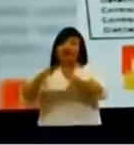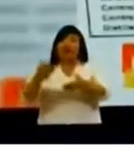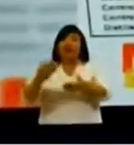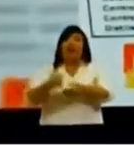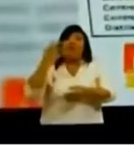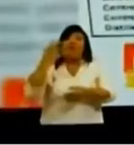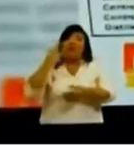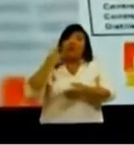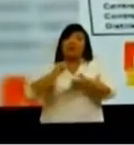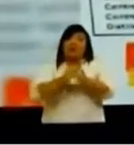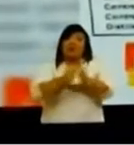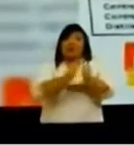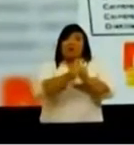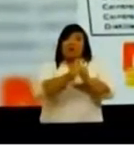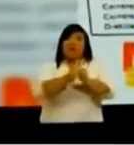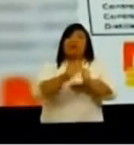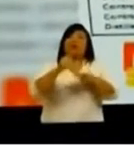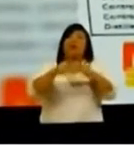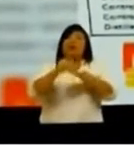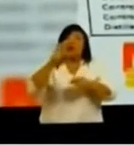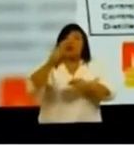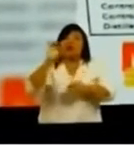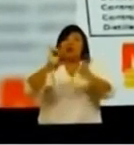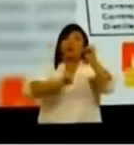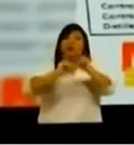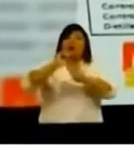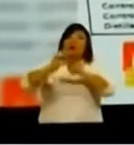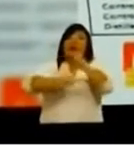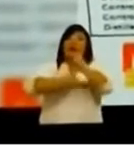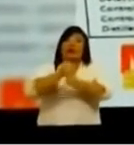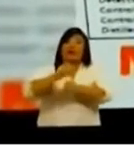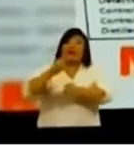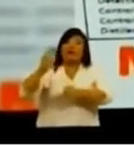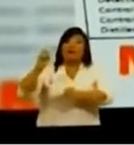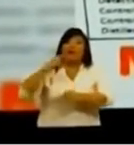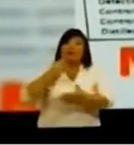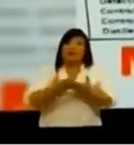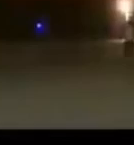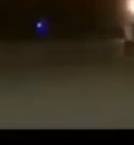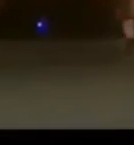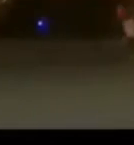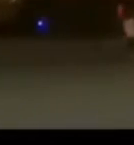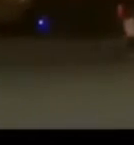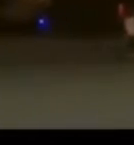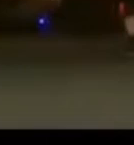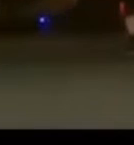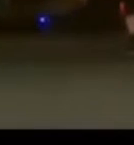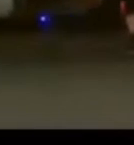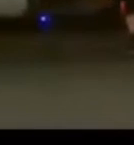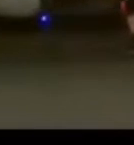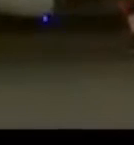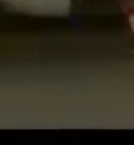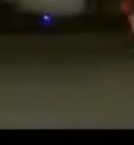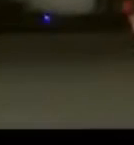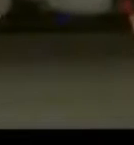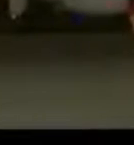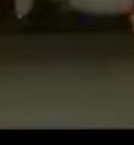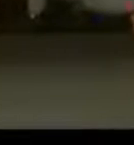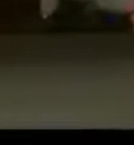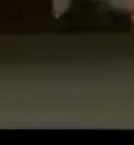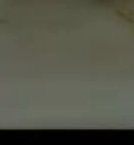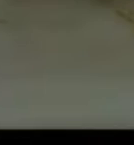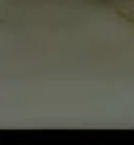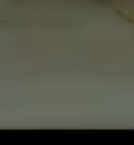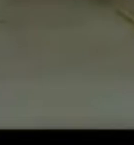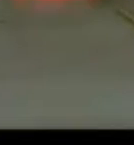embodegadas caducarán el 10 de octubre del presente año. Daniel Borja, Noticiero. Los concejales de Quito se pronunciaron por el